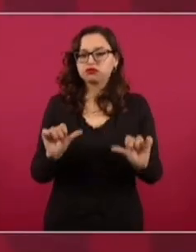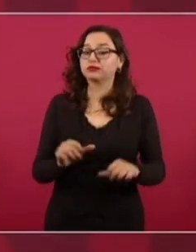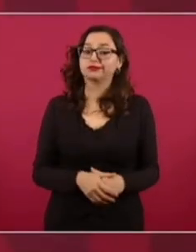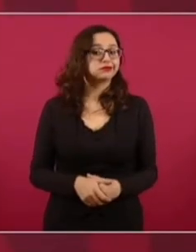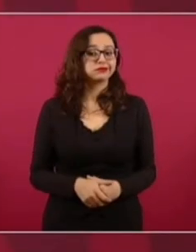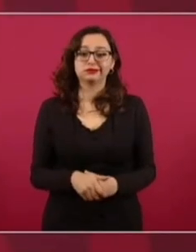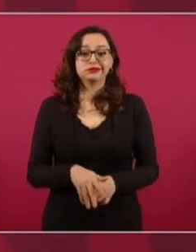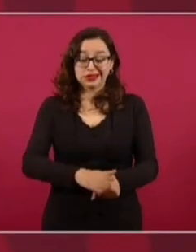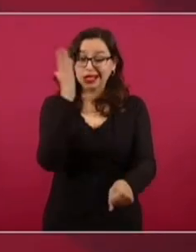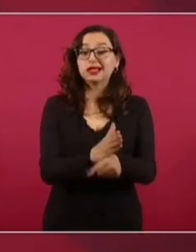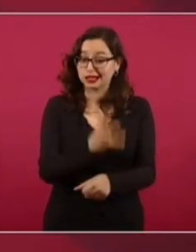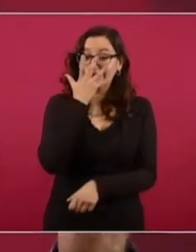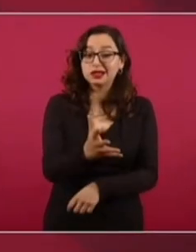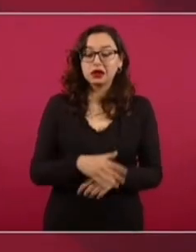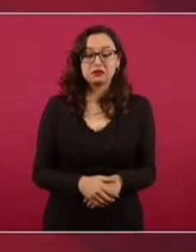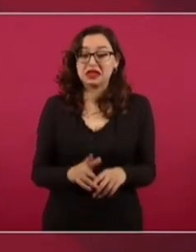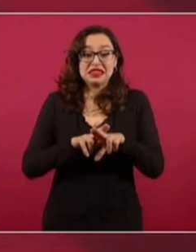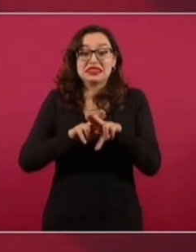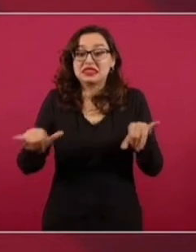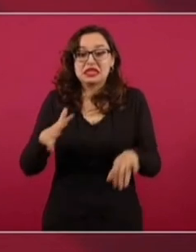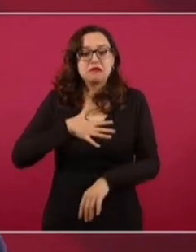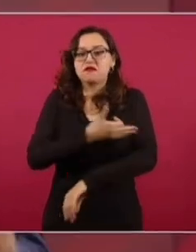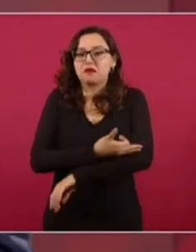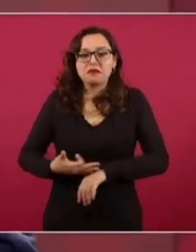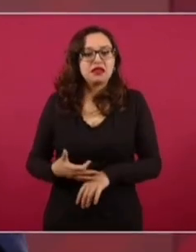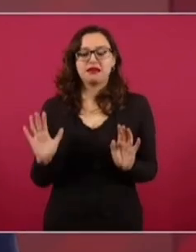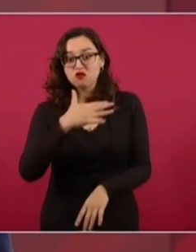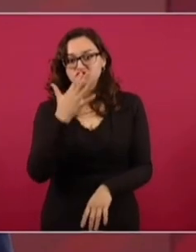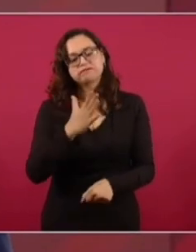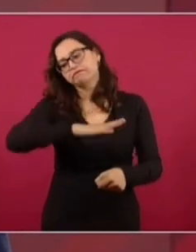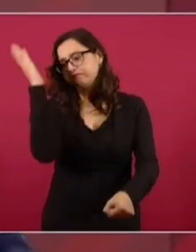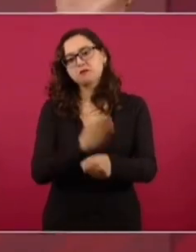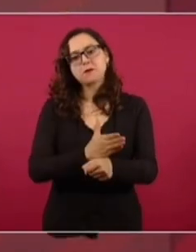hijos, ni para mi familia, para nadie.